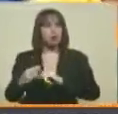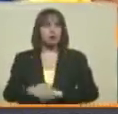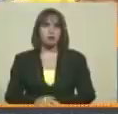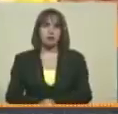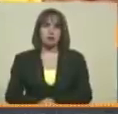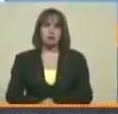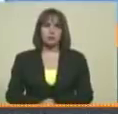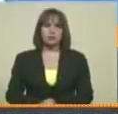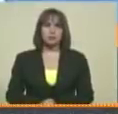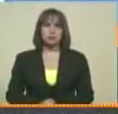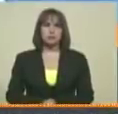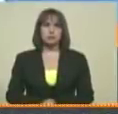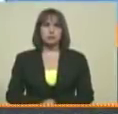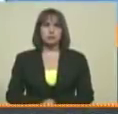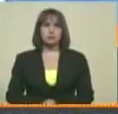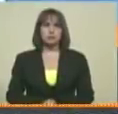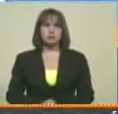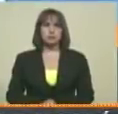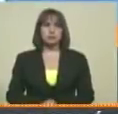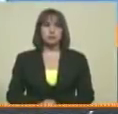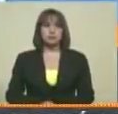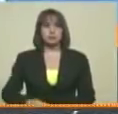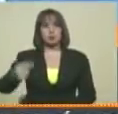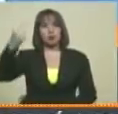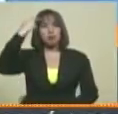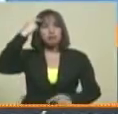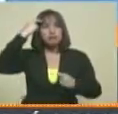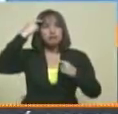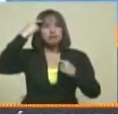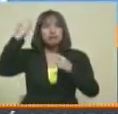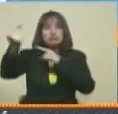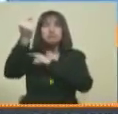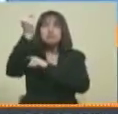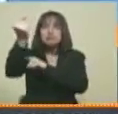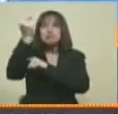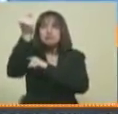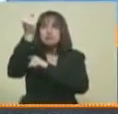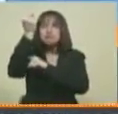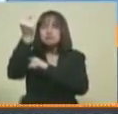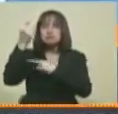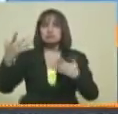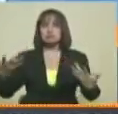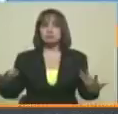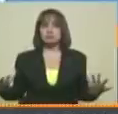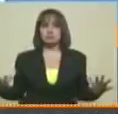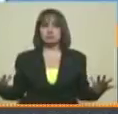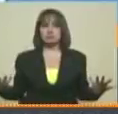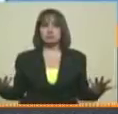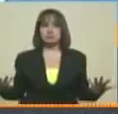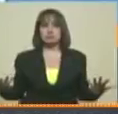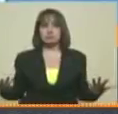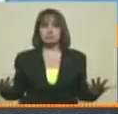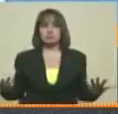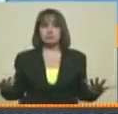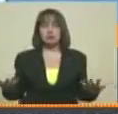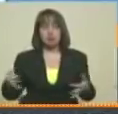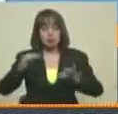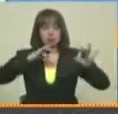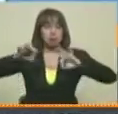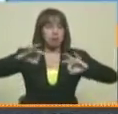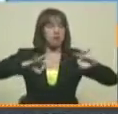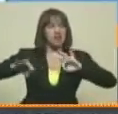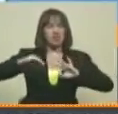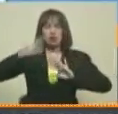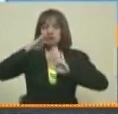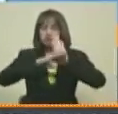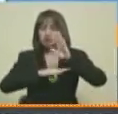banco comunal. Lo tengo aquí. Lo tengo aquí. Estoy preparando el plan